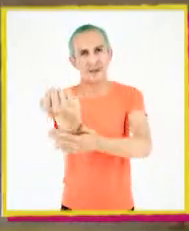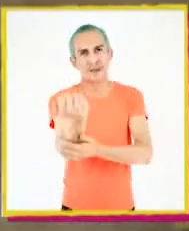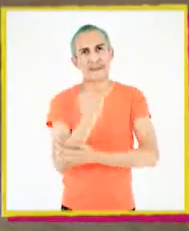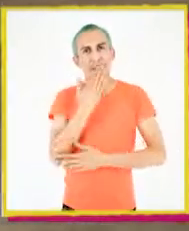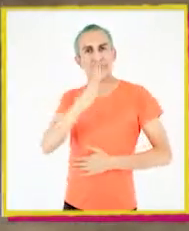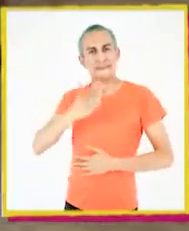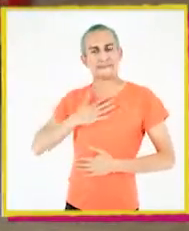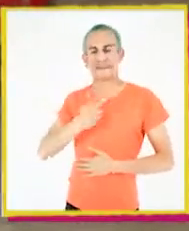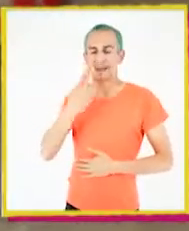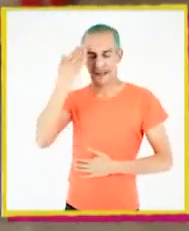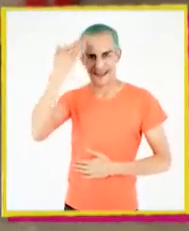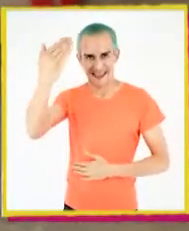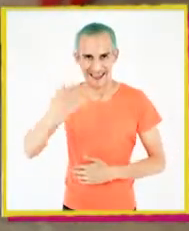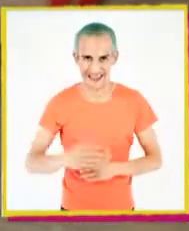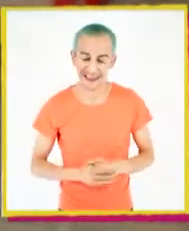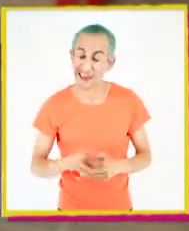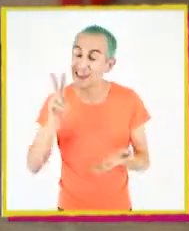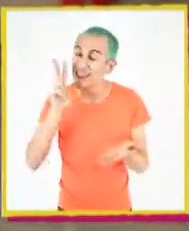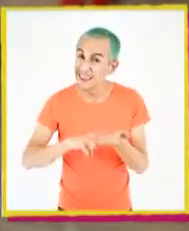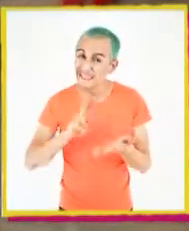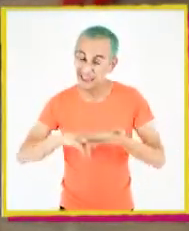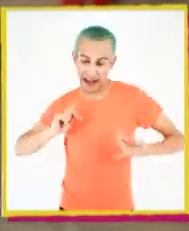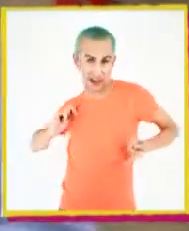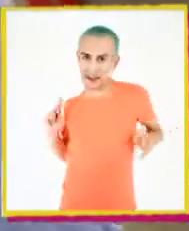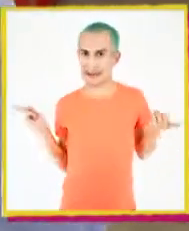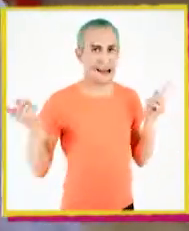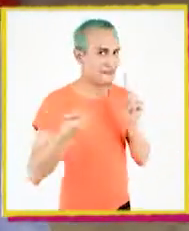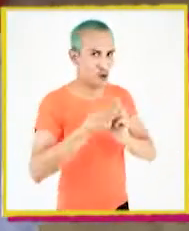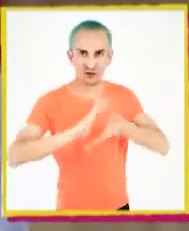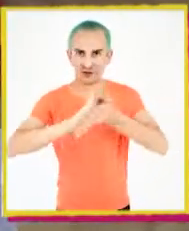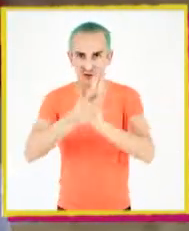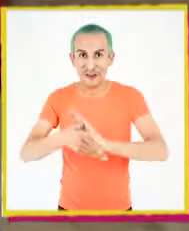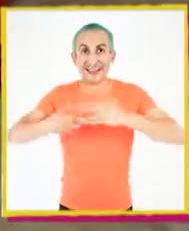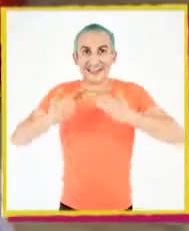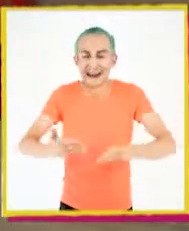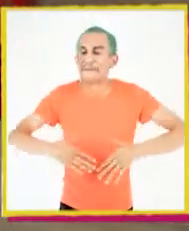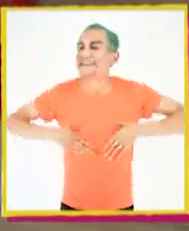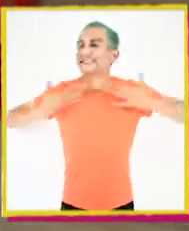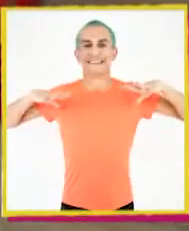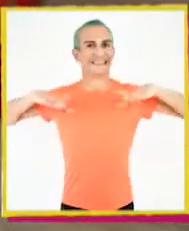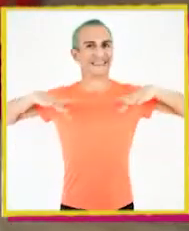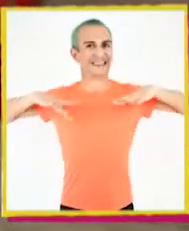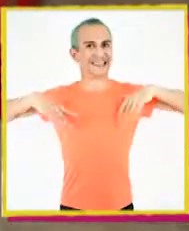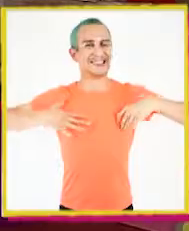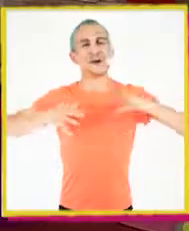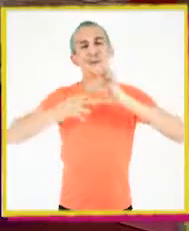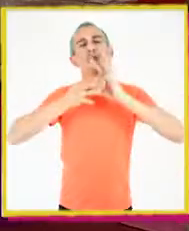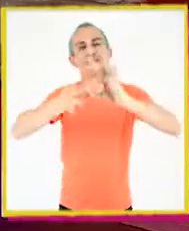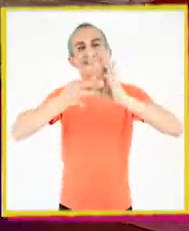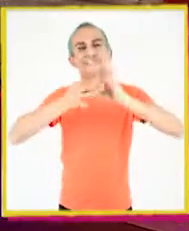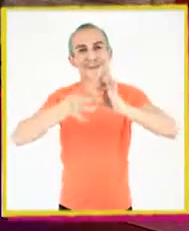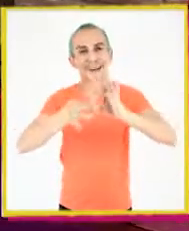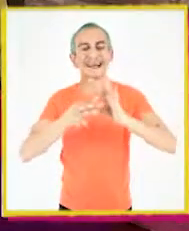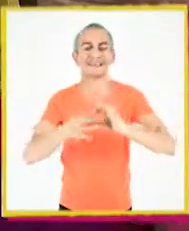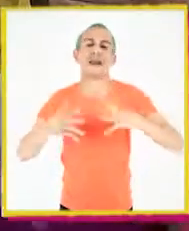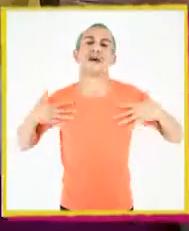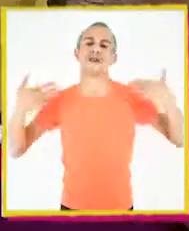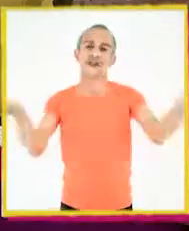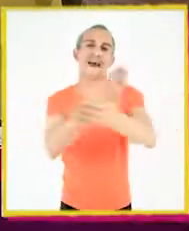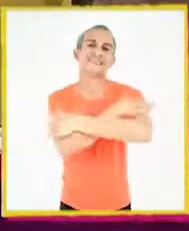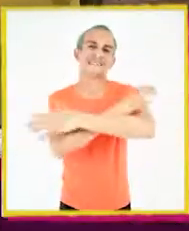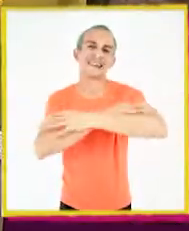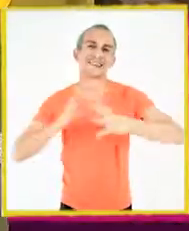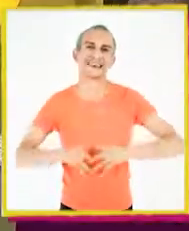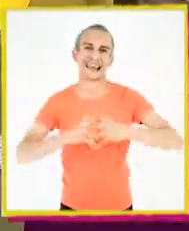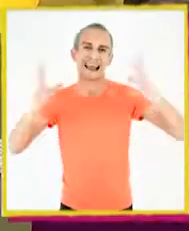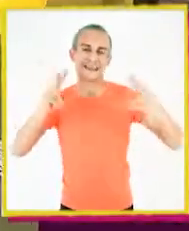y ayudarme a mejorar mi día. Es que realmente cambió completamente y ahora me siento feliz. Muchas gracias. Les mando